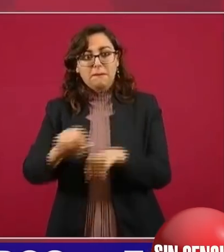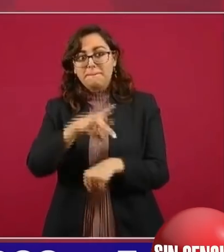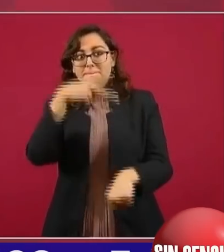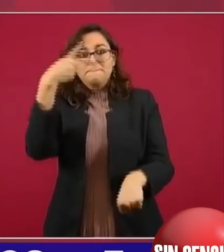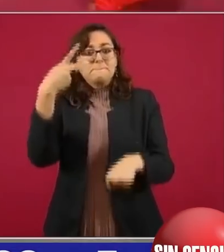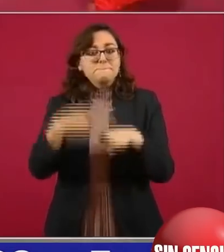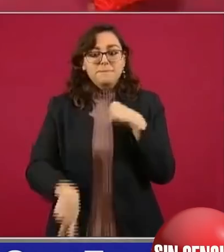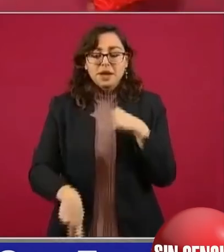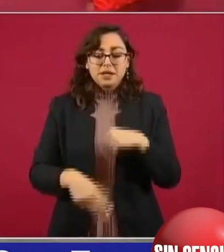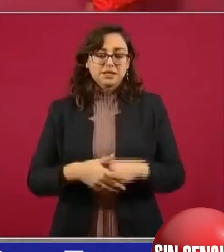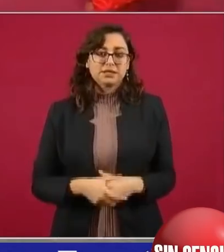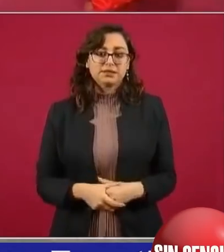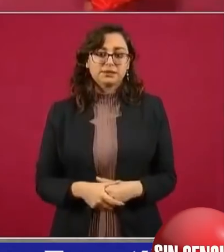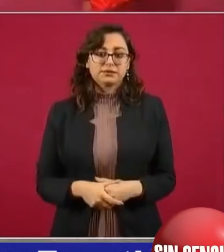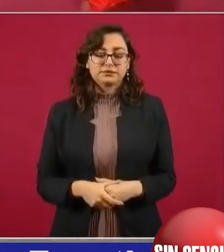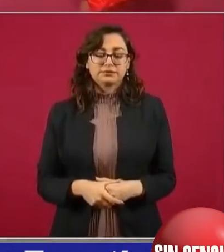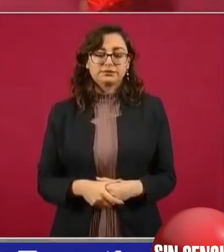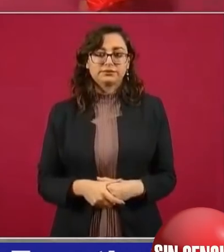que